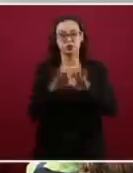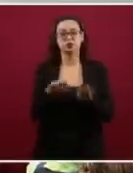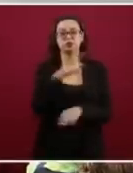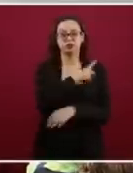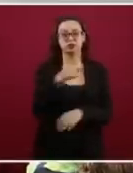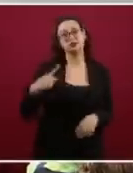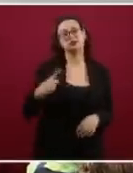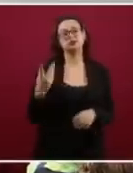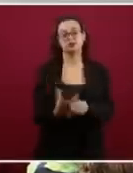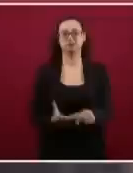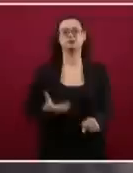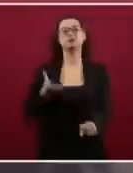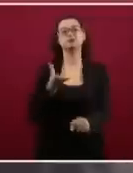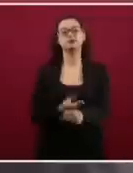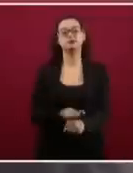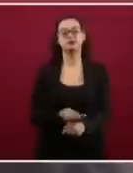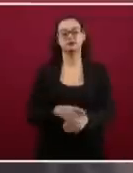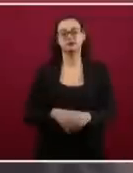eso,